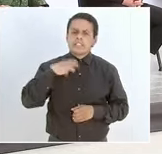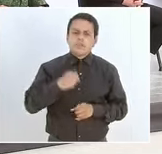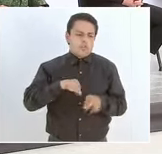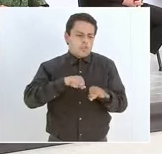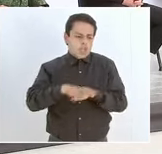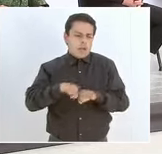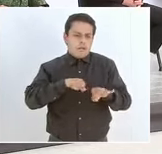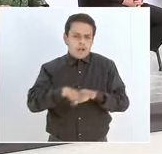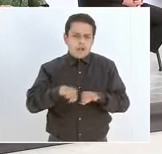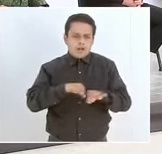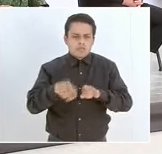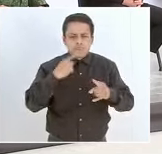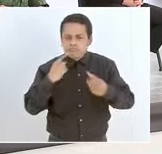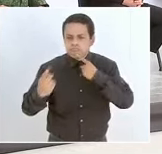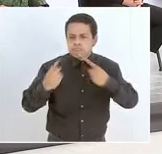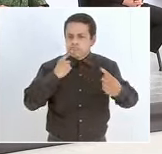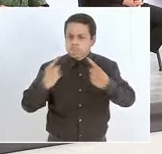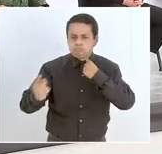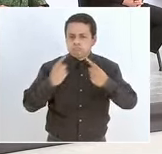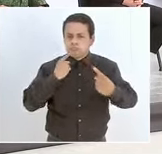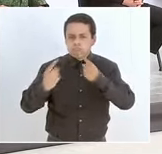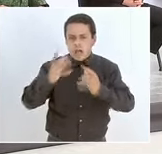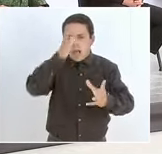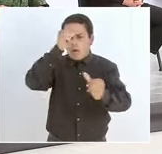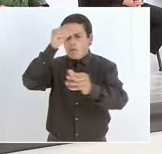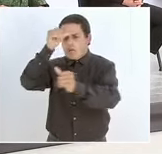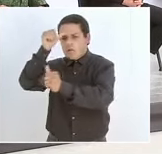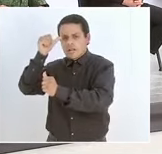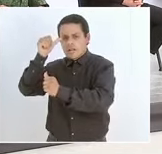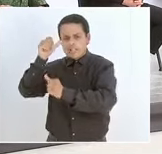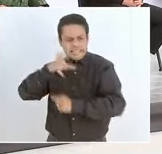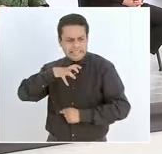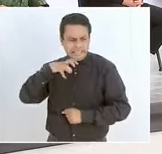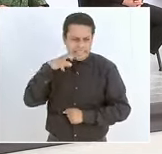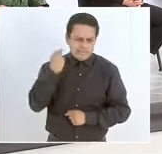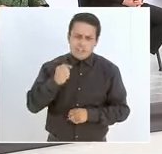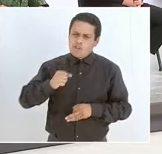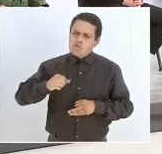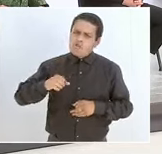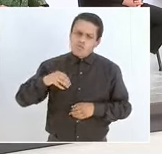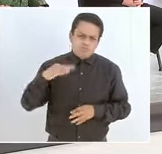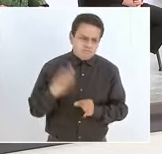de manera coordinada y con perseverancia